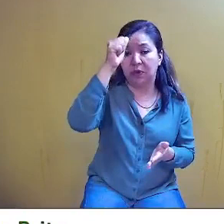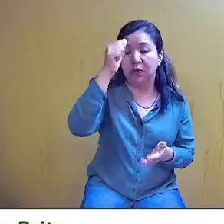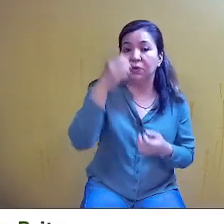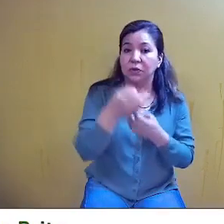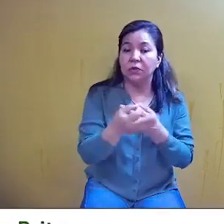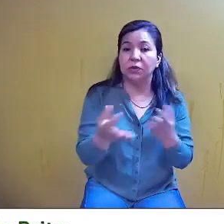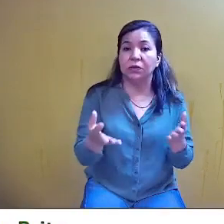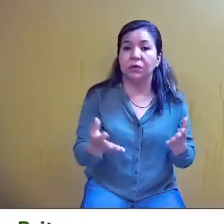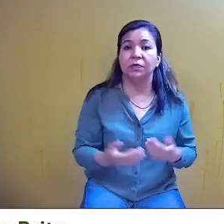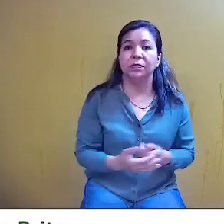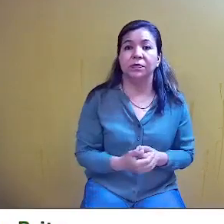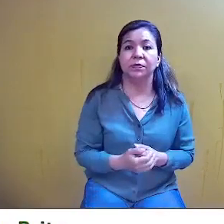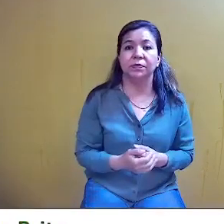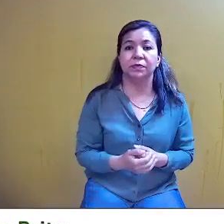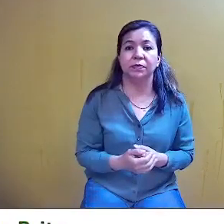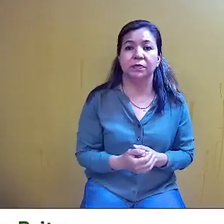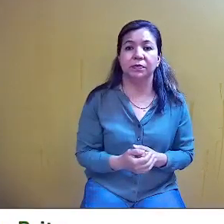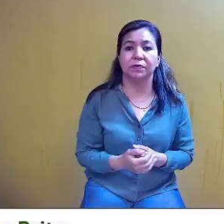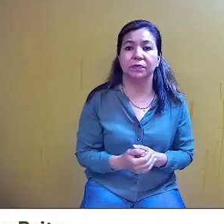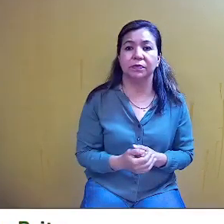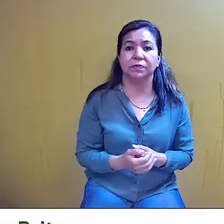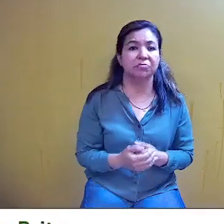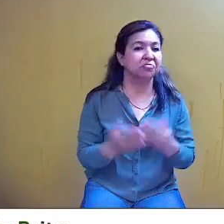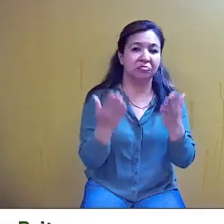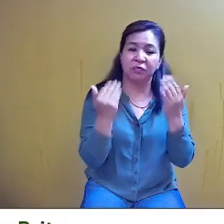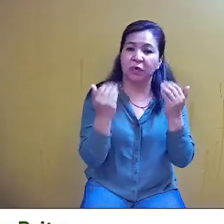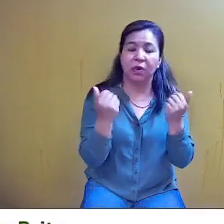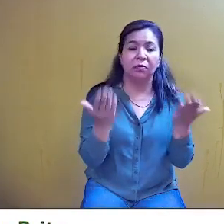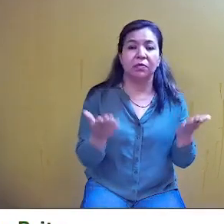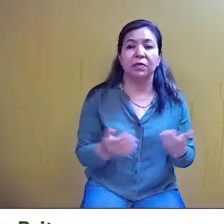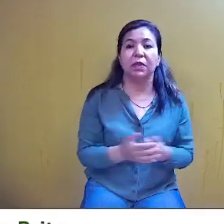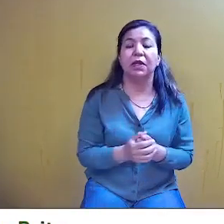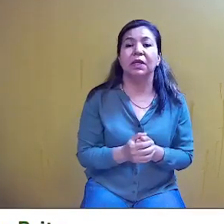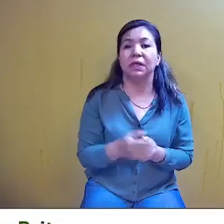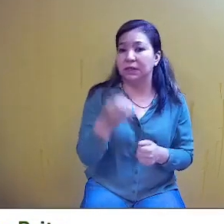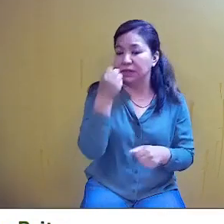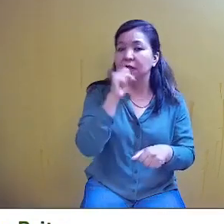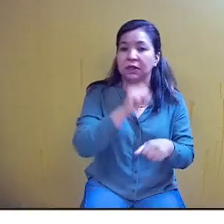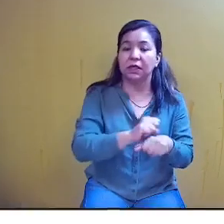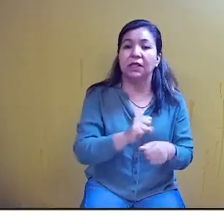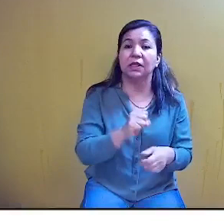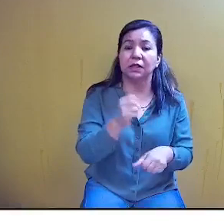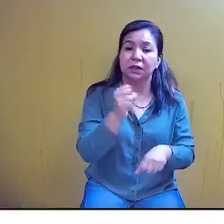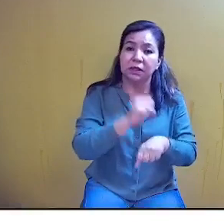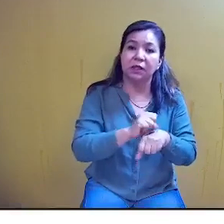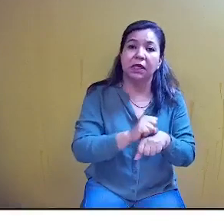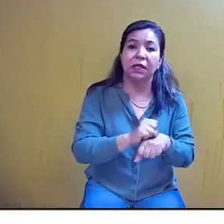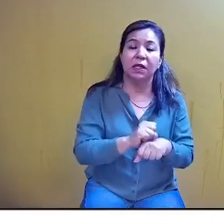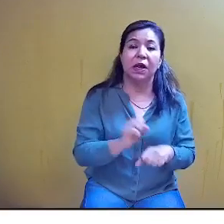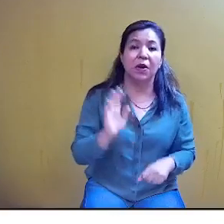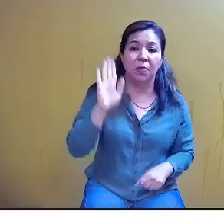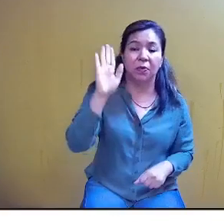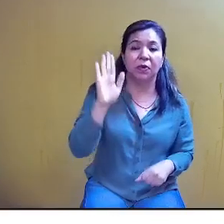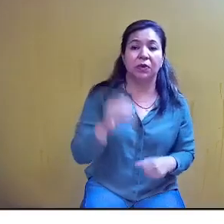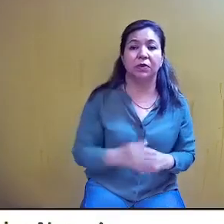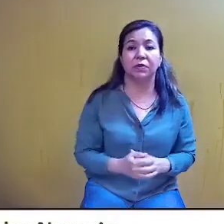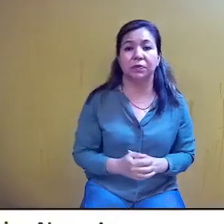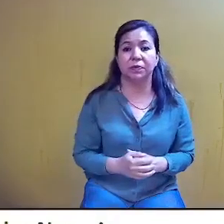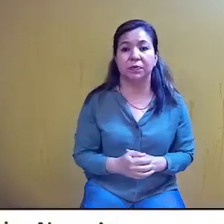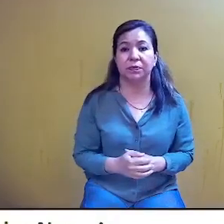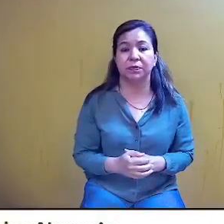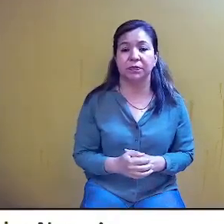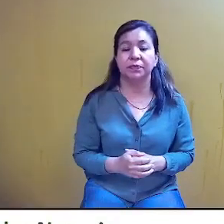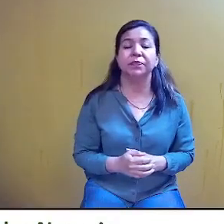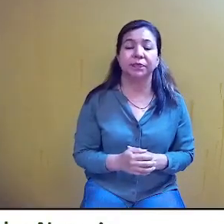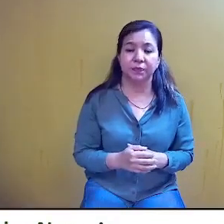cuenta. No habiendo intervenciones al respecto, secretario general de acuerdos, tome la votación, por favor. Con su